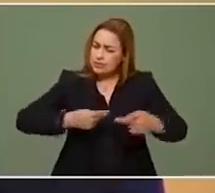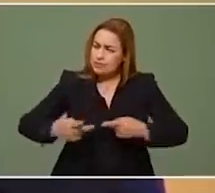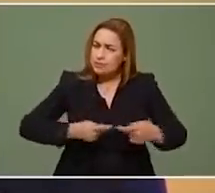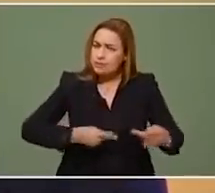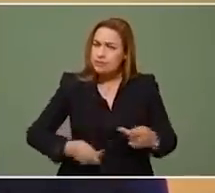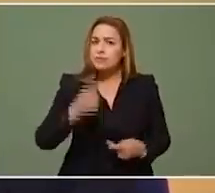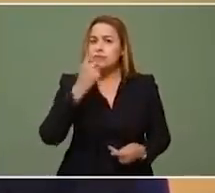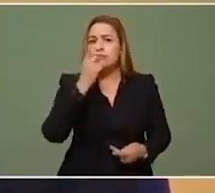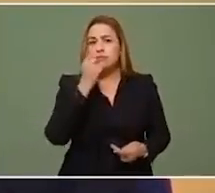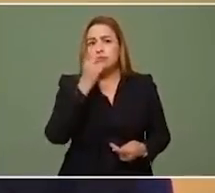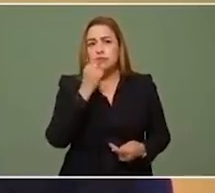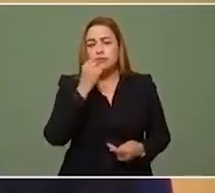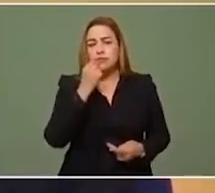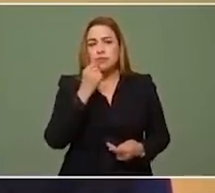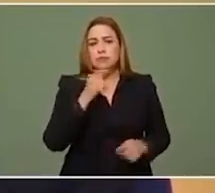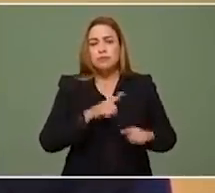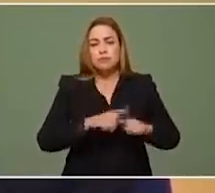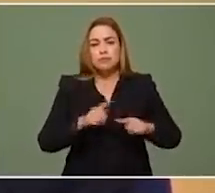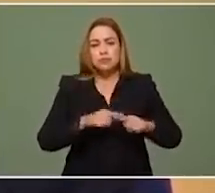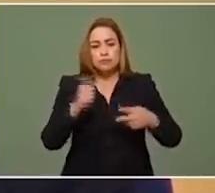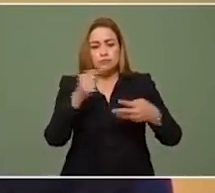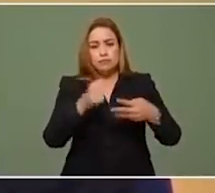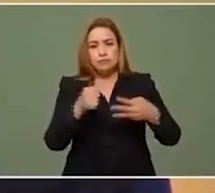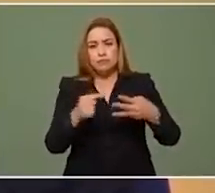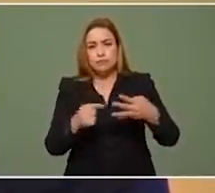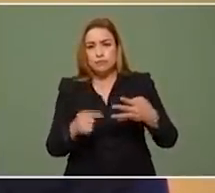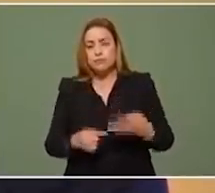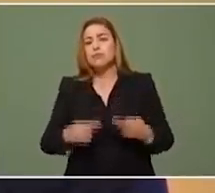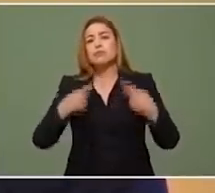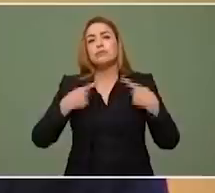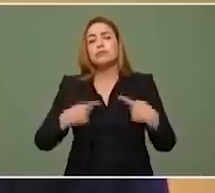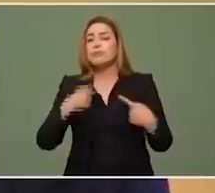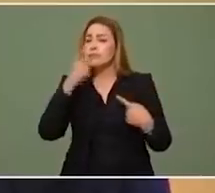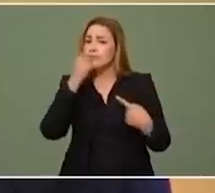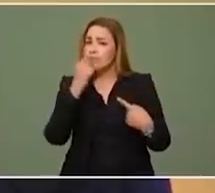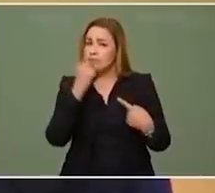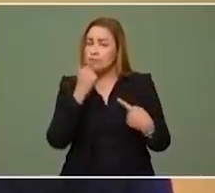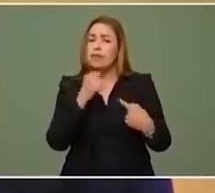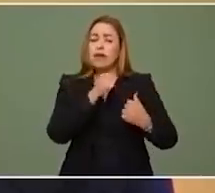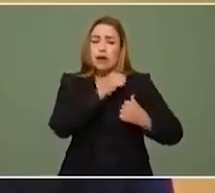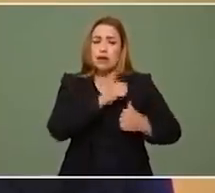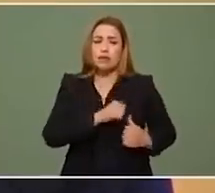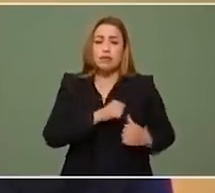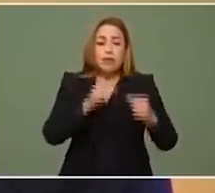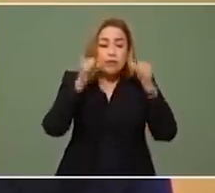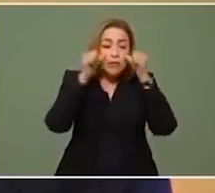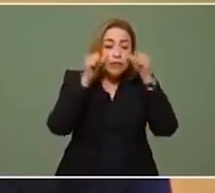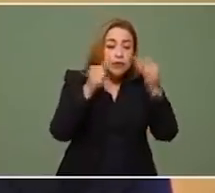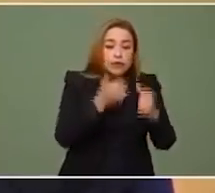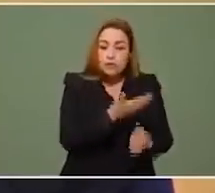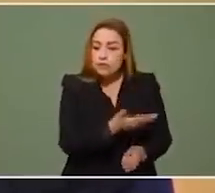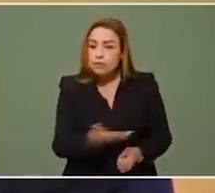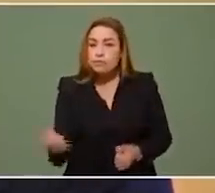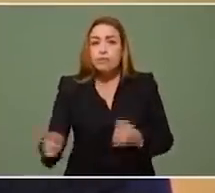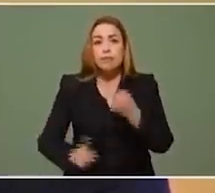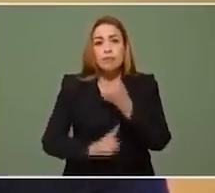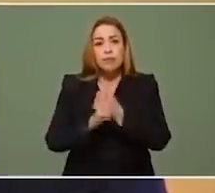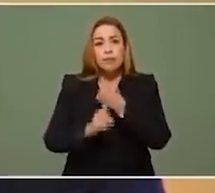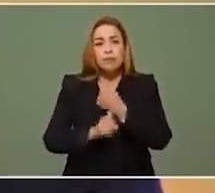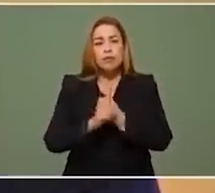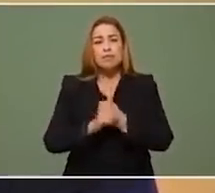de los elementos encargados de atender el problema de la inseguridad